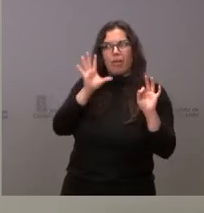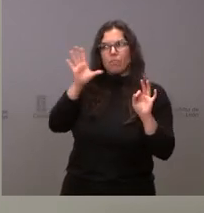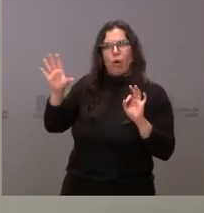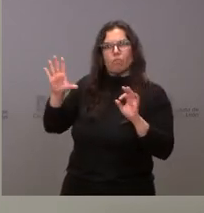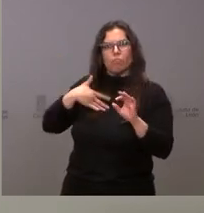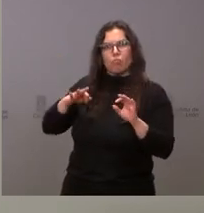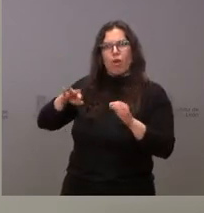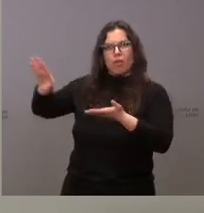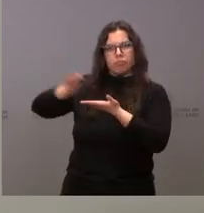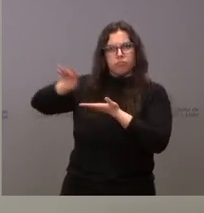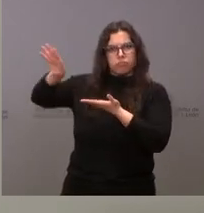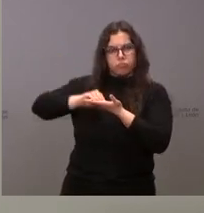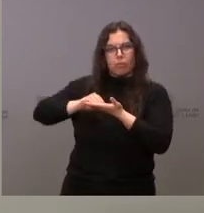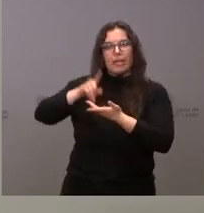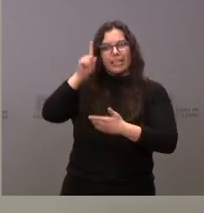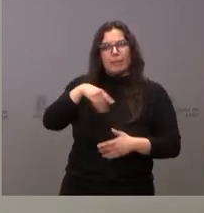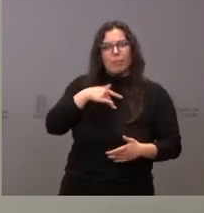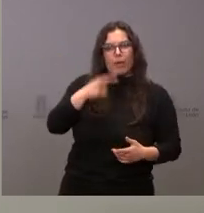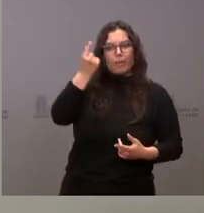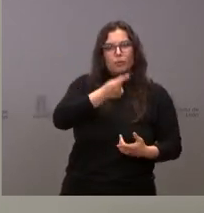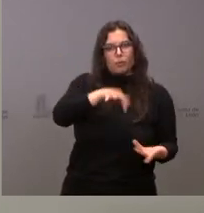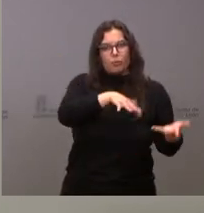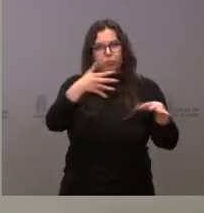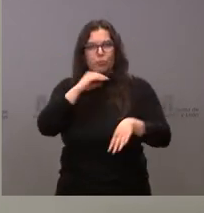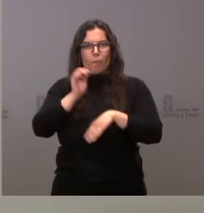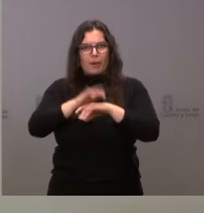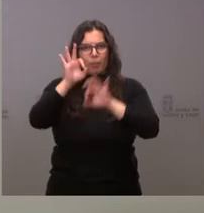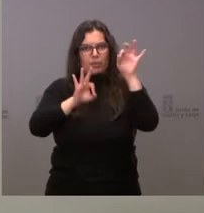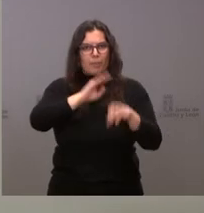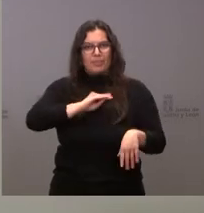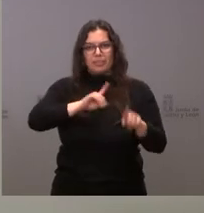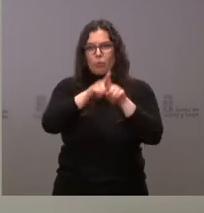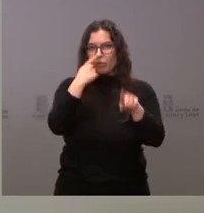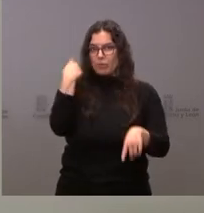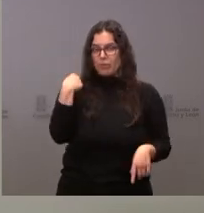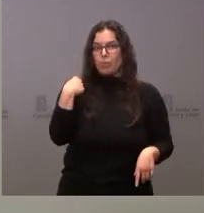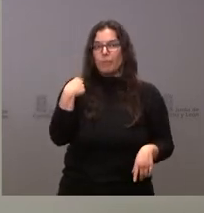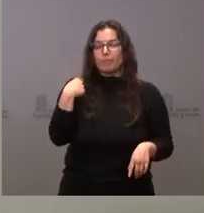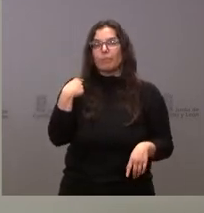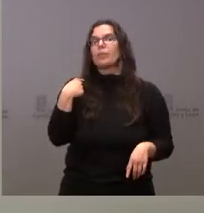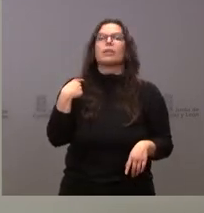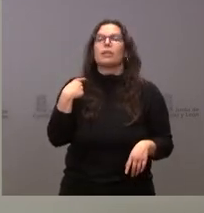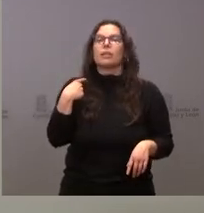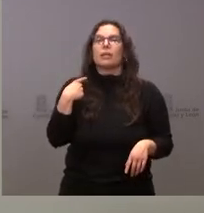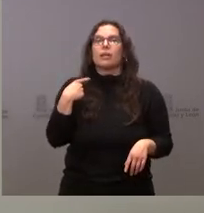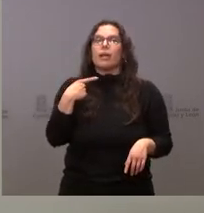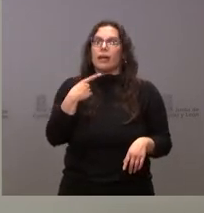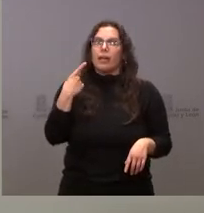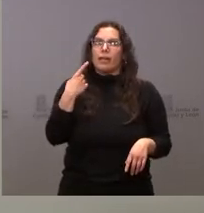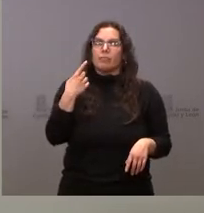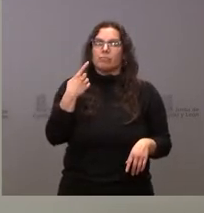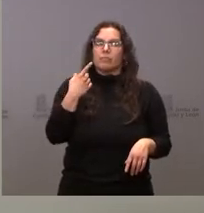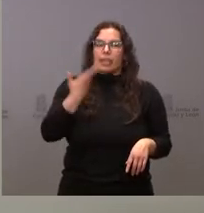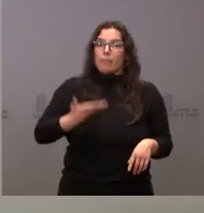estaremos en condiciones de alcanzar un alto nivel de ejecución presupuestaria como hicimos el año pasado no debe pasar desapercibido ese hecho porque de